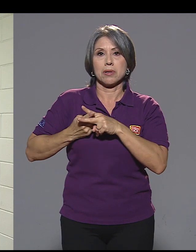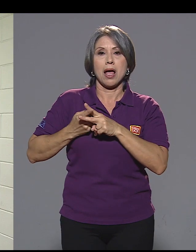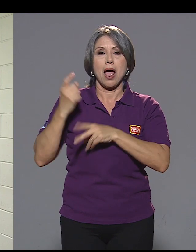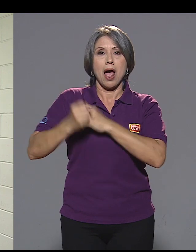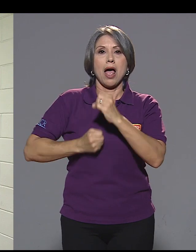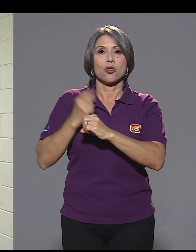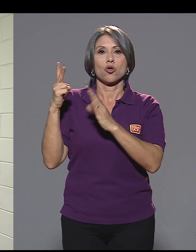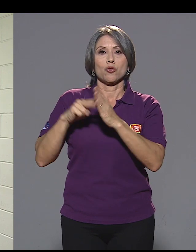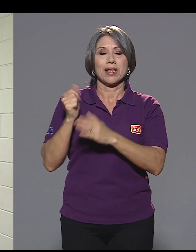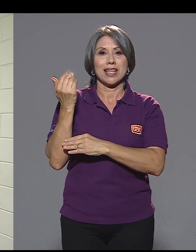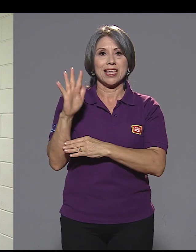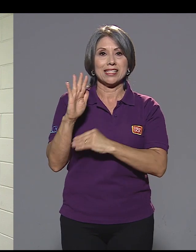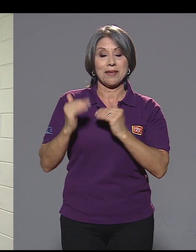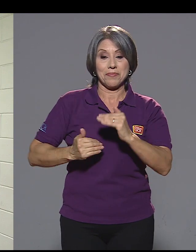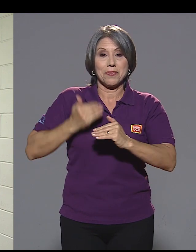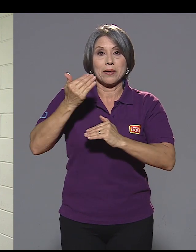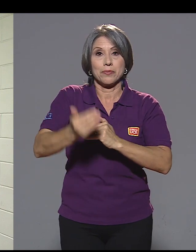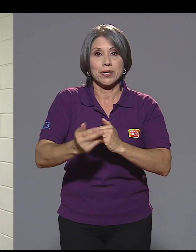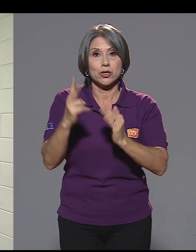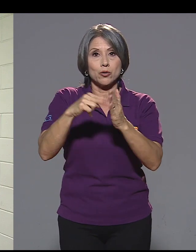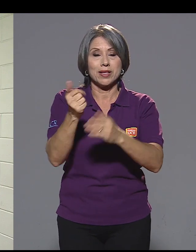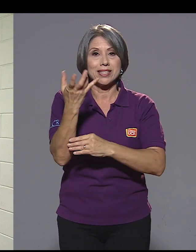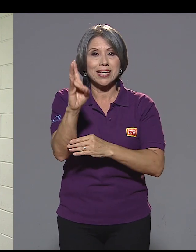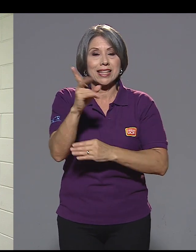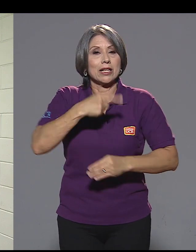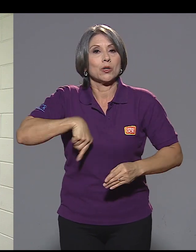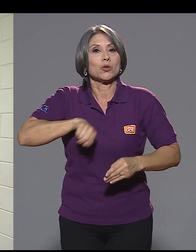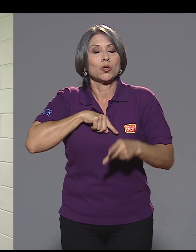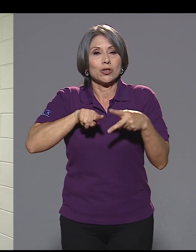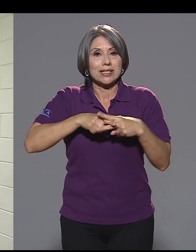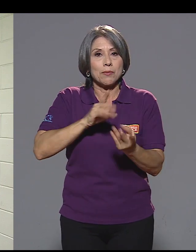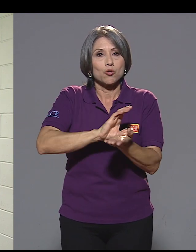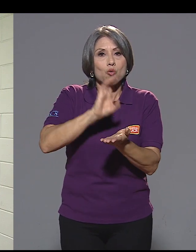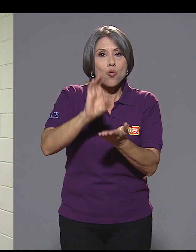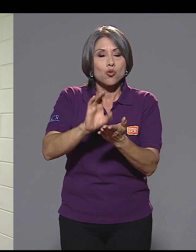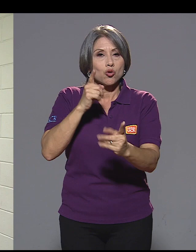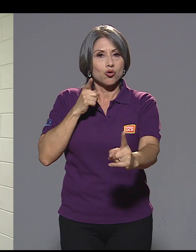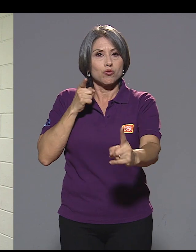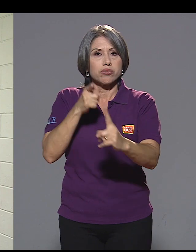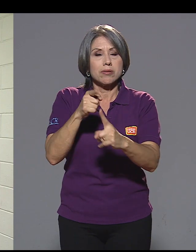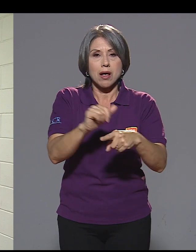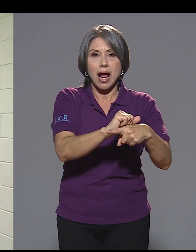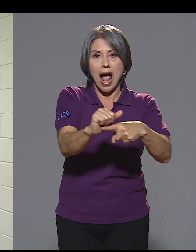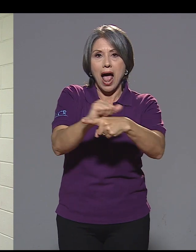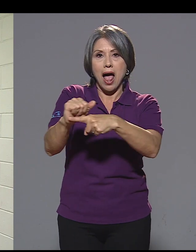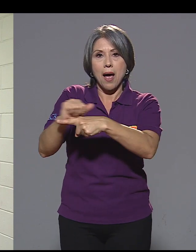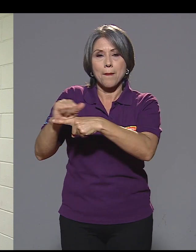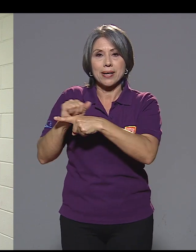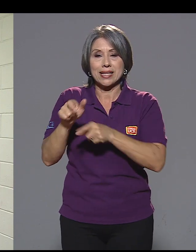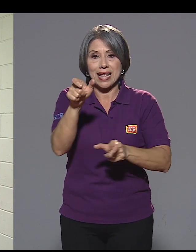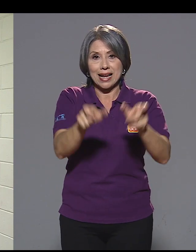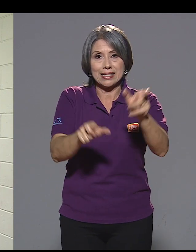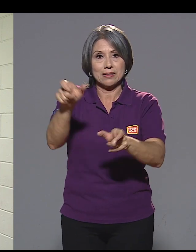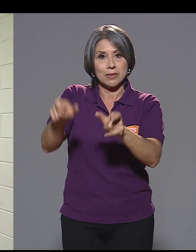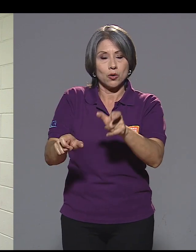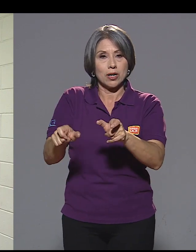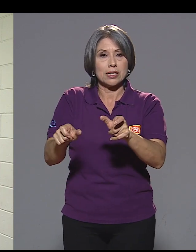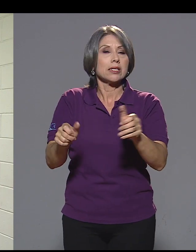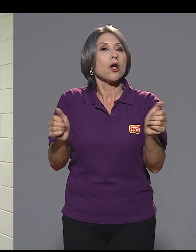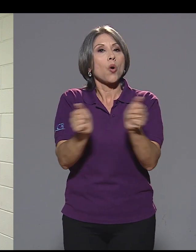2017, iniciamos cursos dirigidos específicamente a capacitarlos en